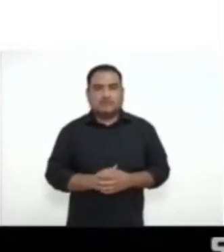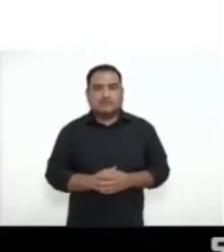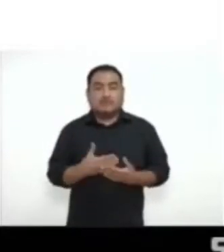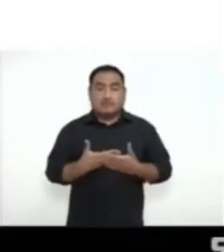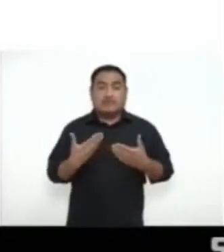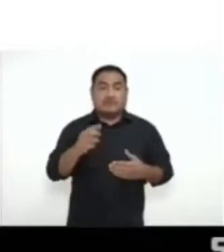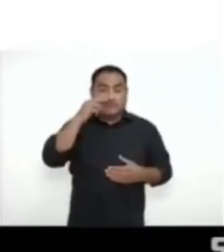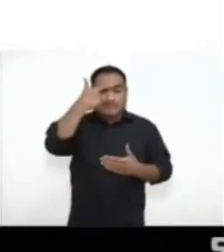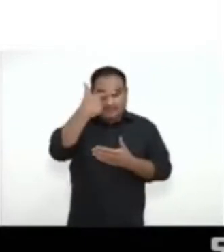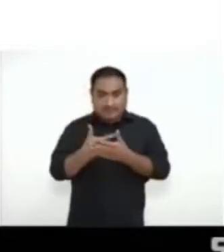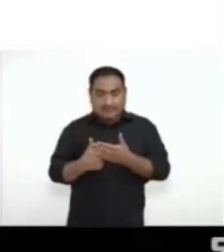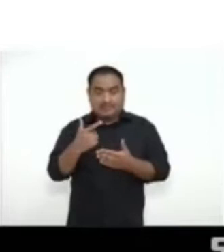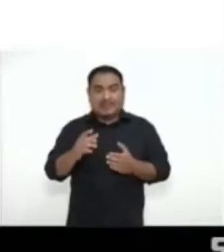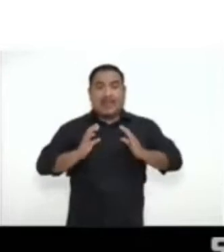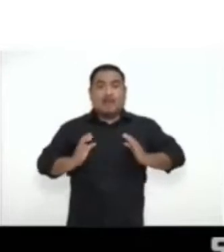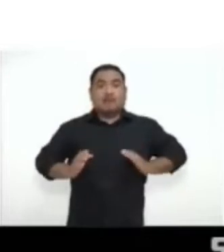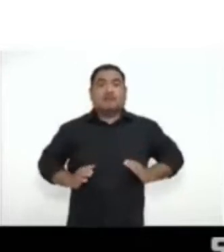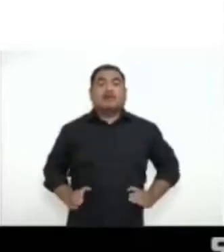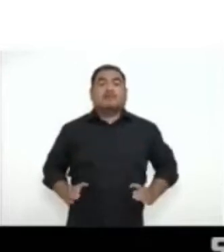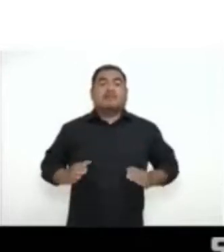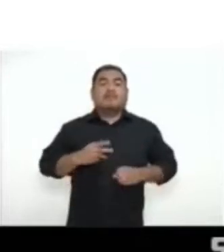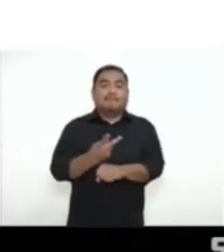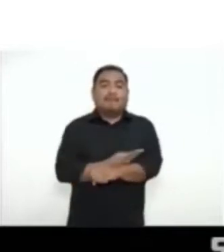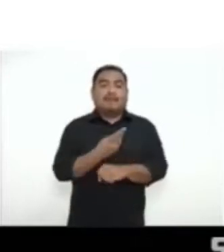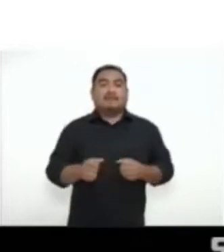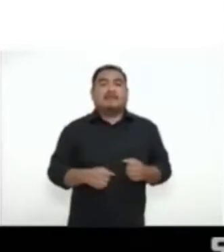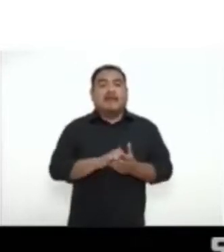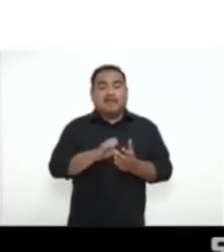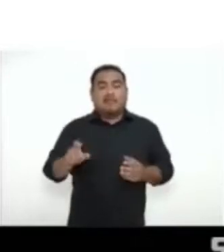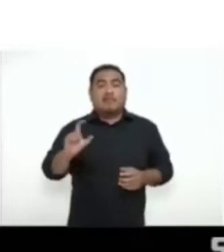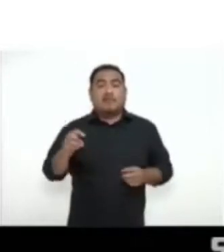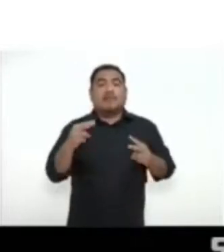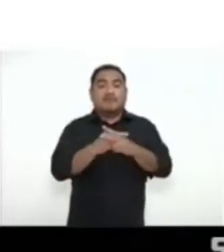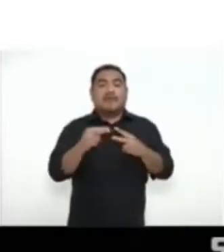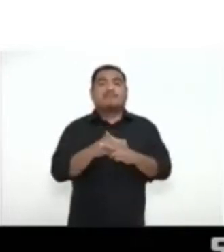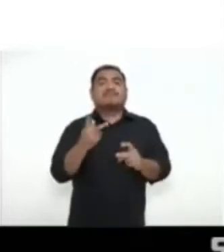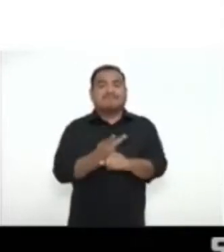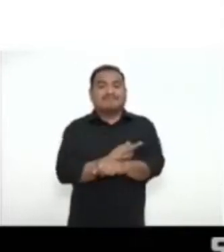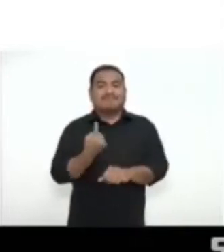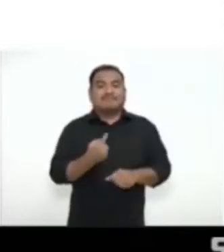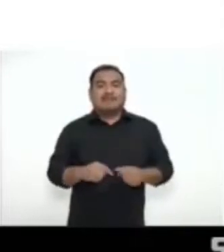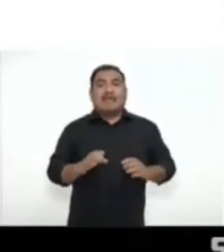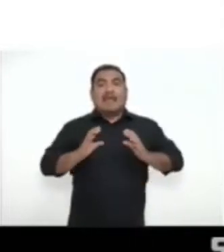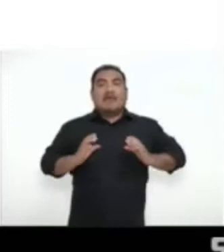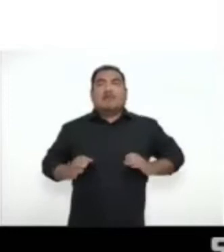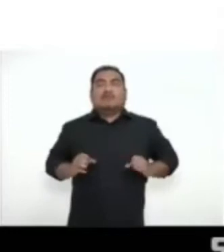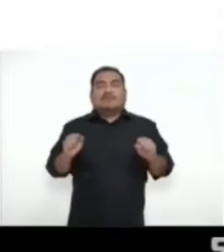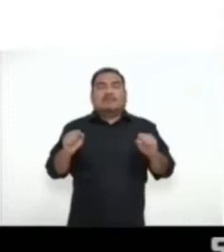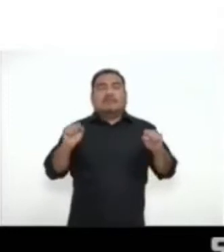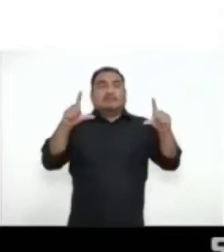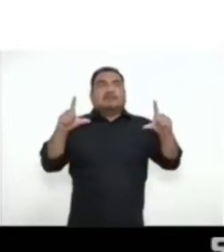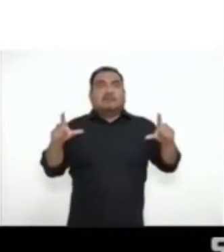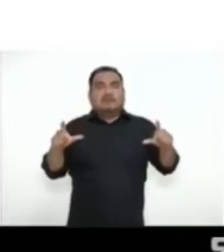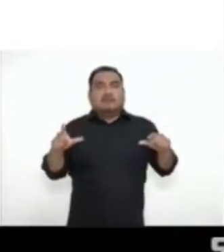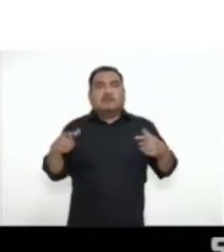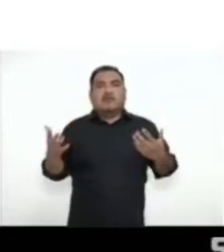nuestro cuerpo cuando activamos los sistemas de lucha. Nuestro cuerpo se desequilibra. Las energías